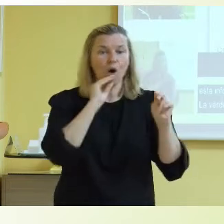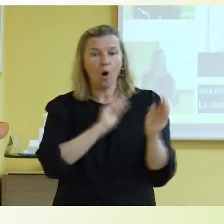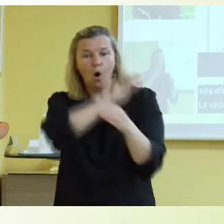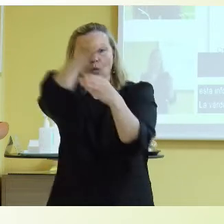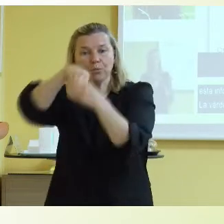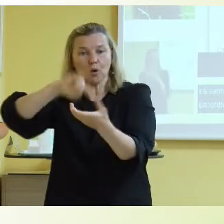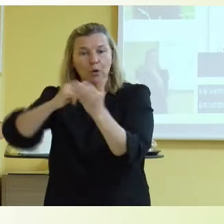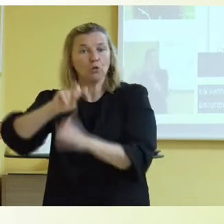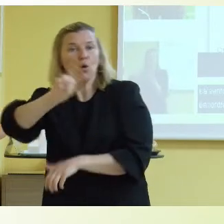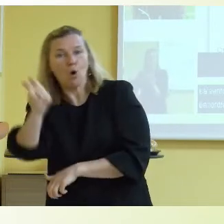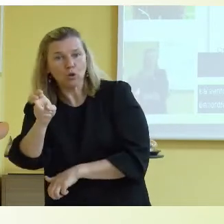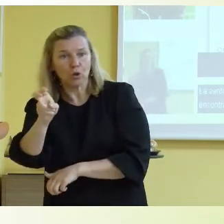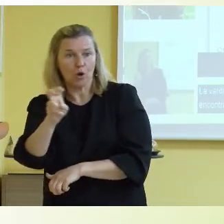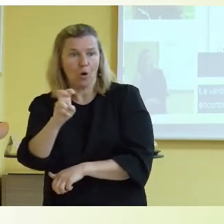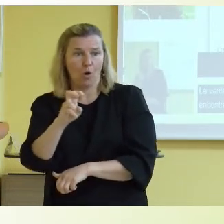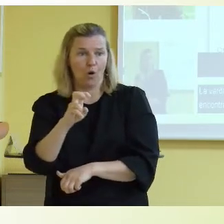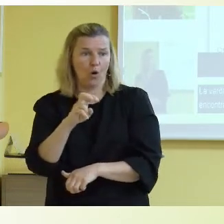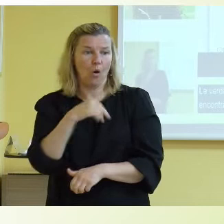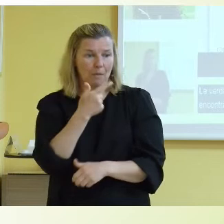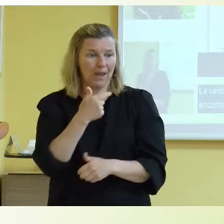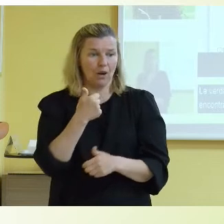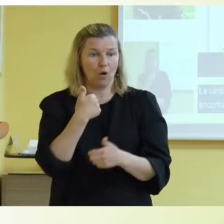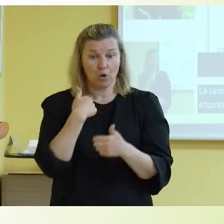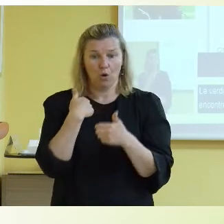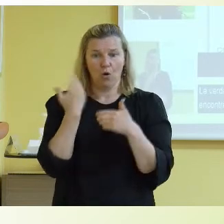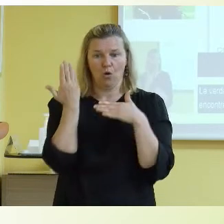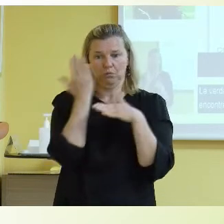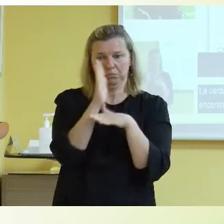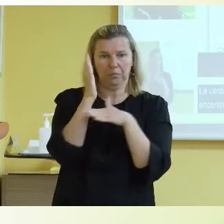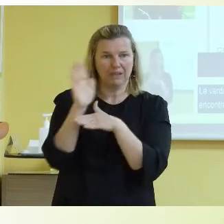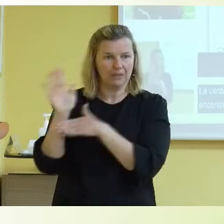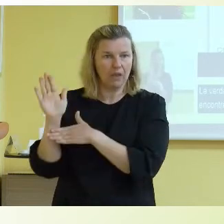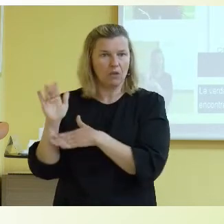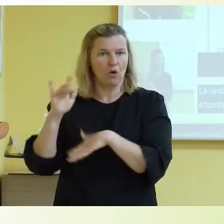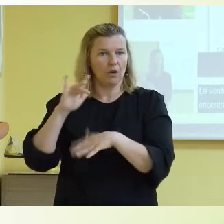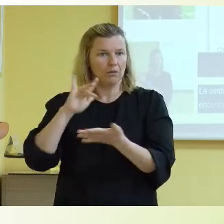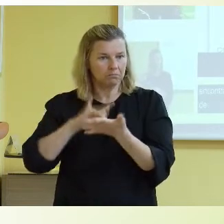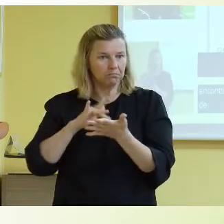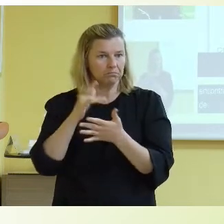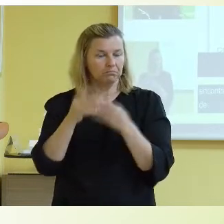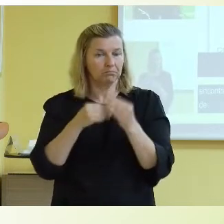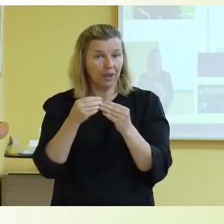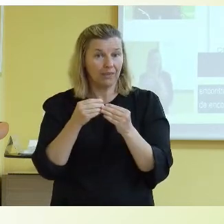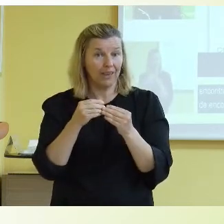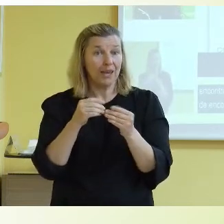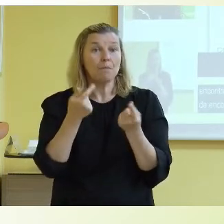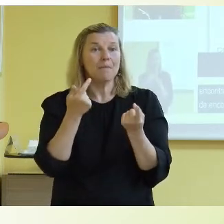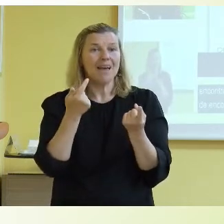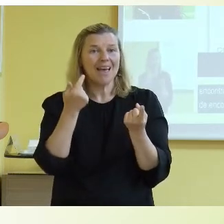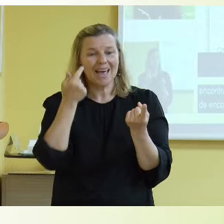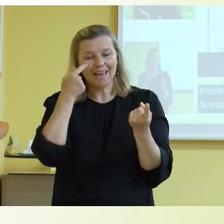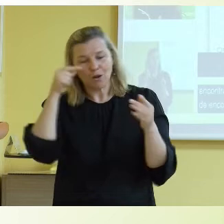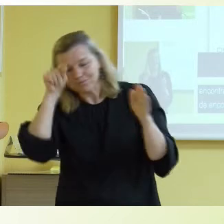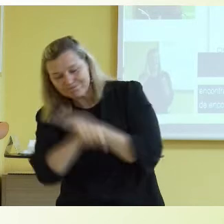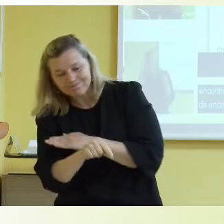sí es verdad que yo he atendido a presentaciones de estas por parte de Ana Ra, la directora de Orfanet, pero luego no he podido ver. Entonces espero